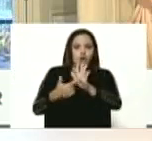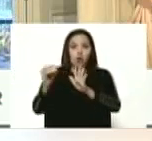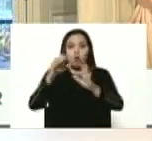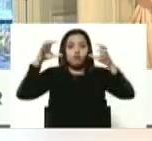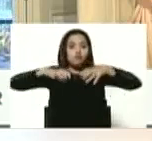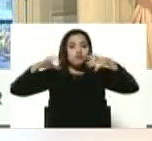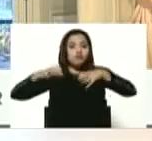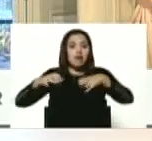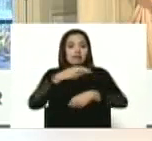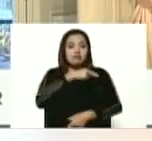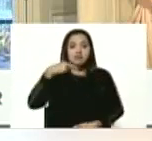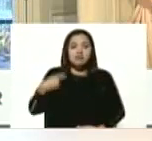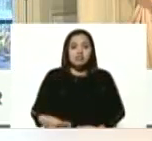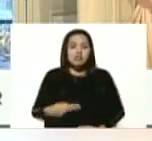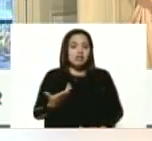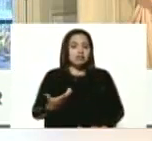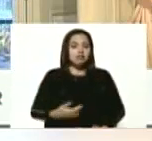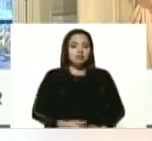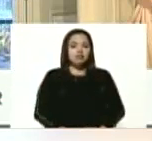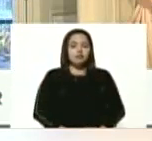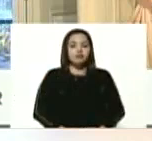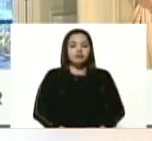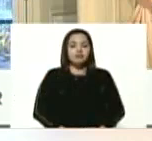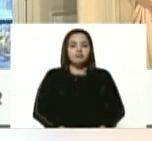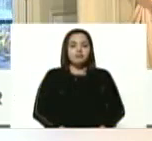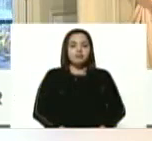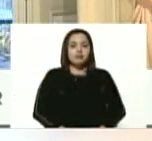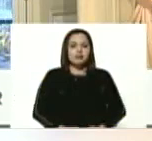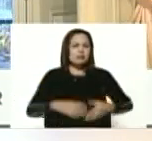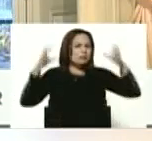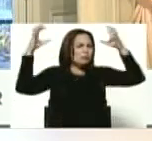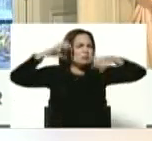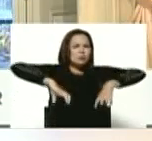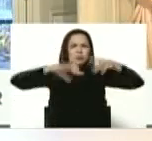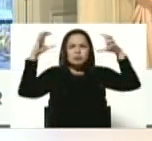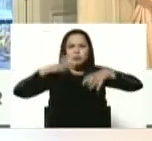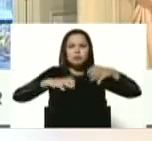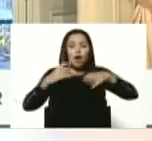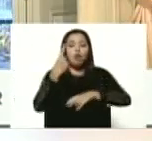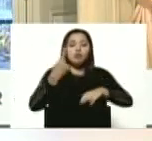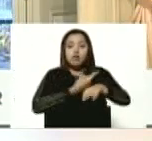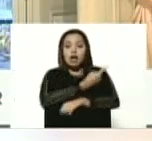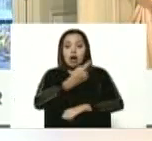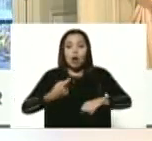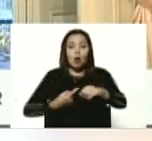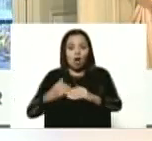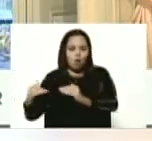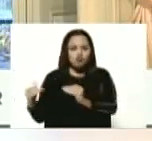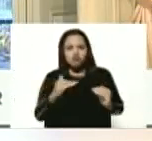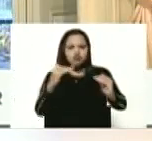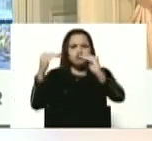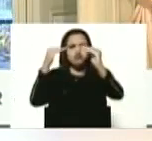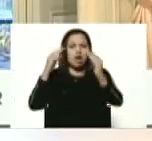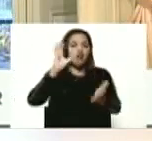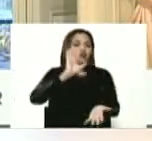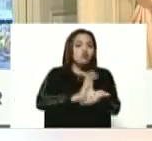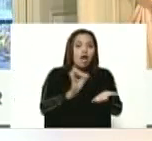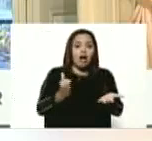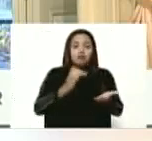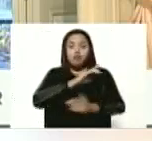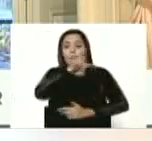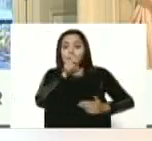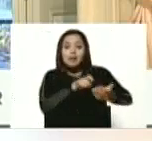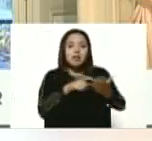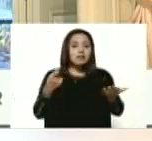en China, en Henan. Bueno, una lluvia intensa que en menos de una hora inundó toda una ciudad